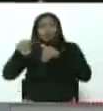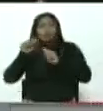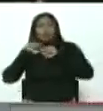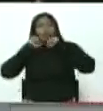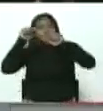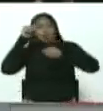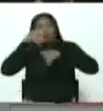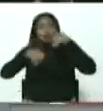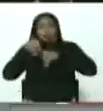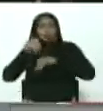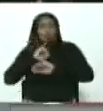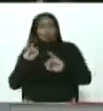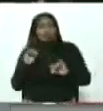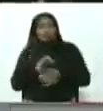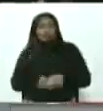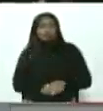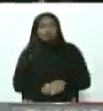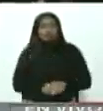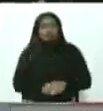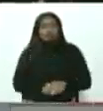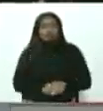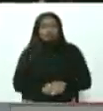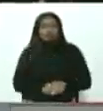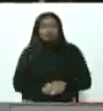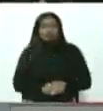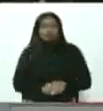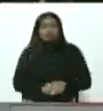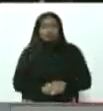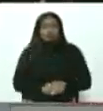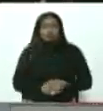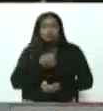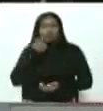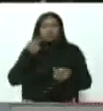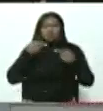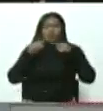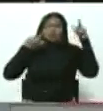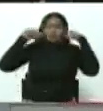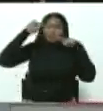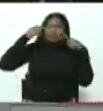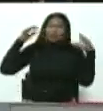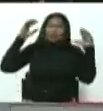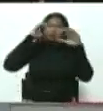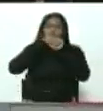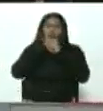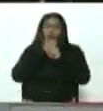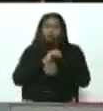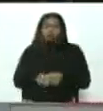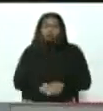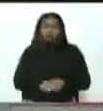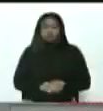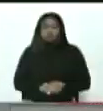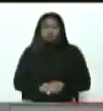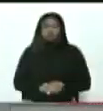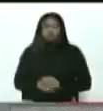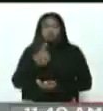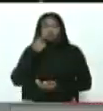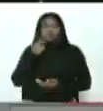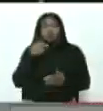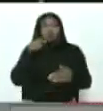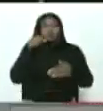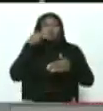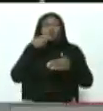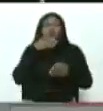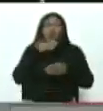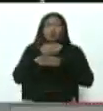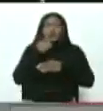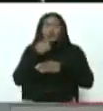las elecciones. Pero como decía el comandante Chávez anoche, en una de sus intervenciones,